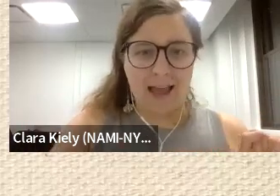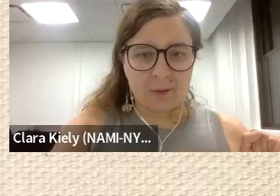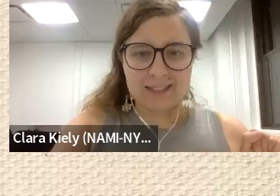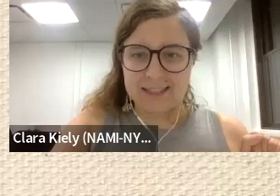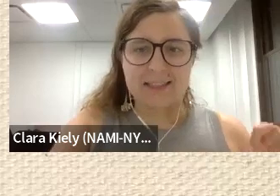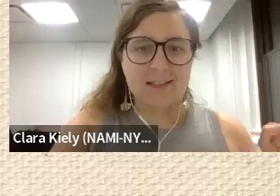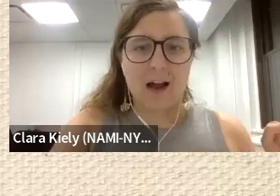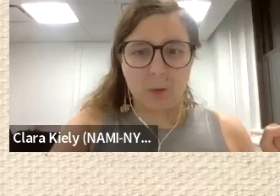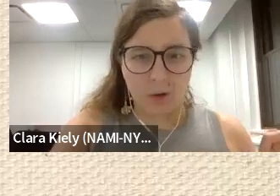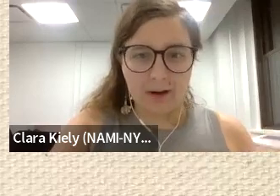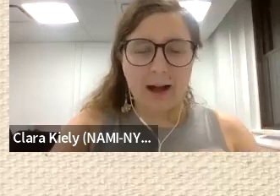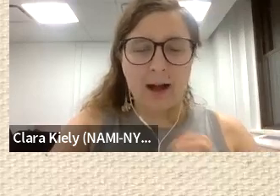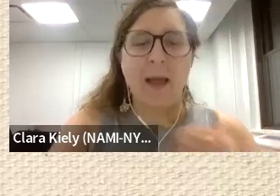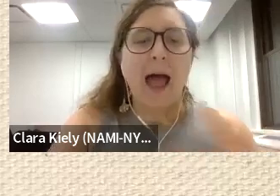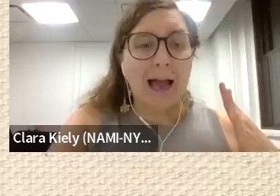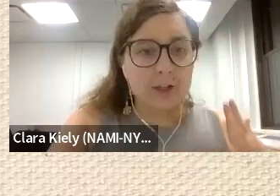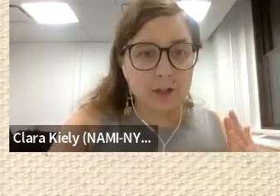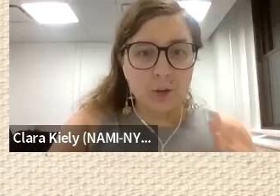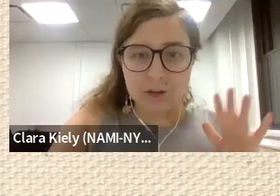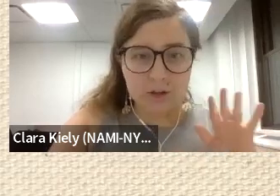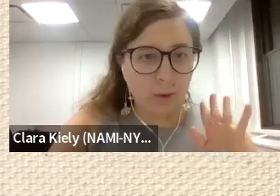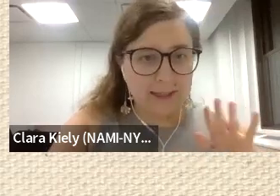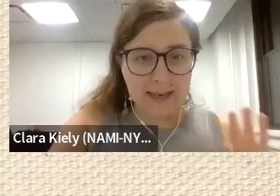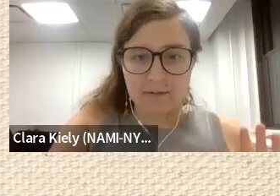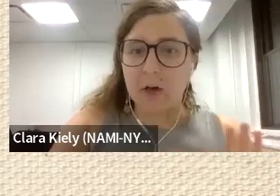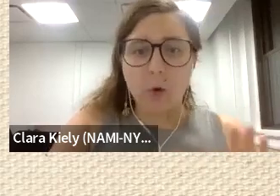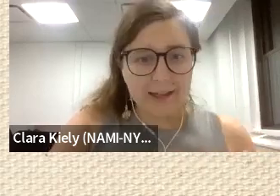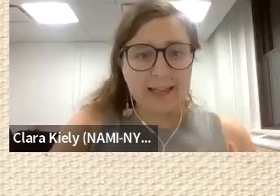saber más, vayan a el sitio de internet